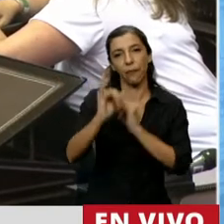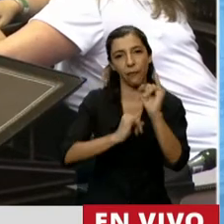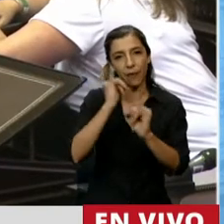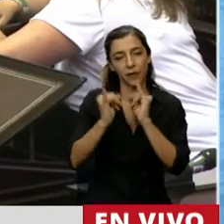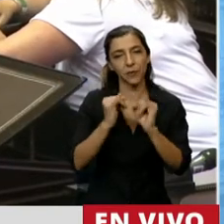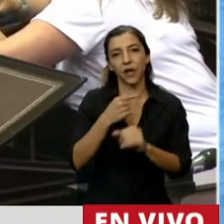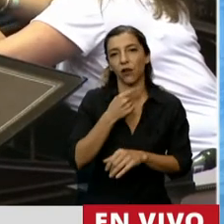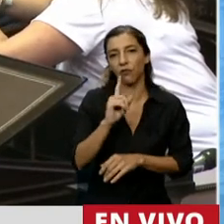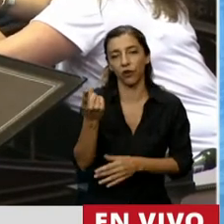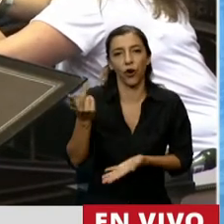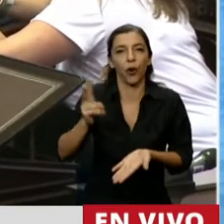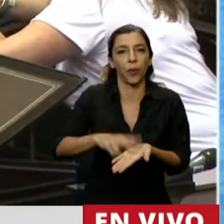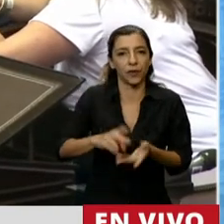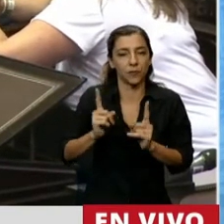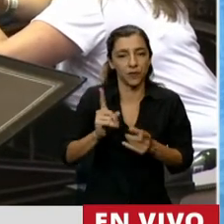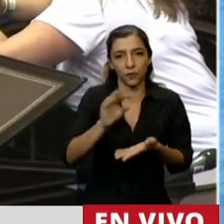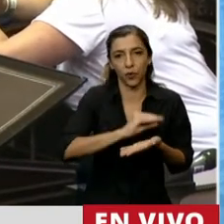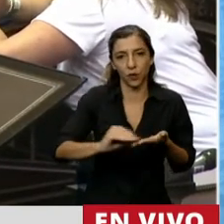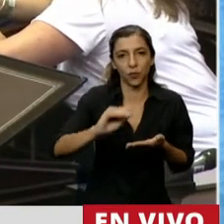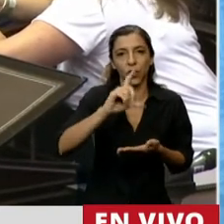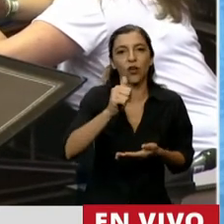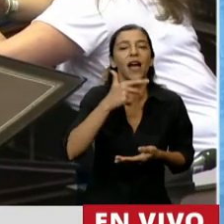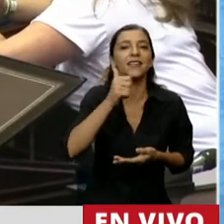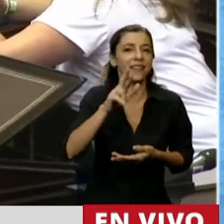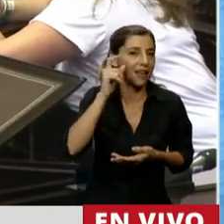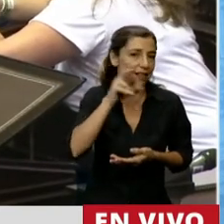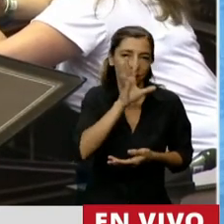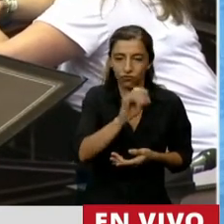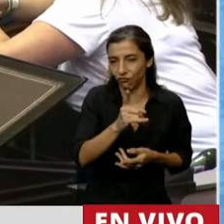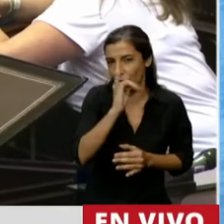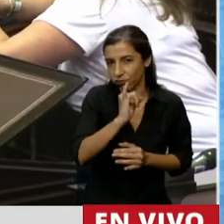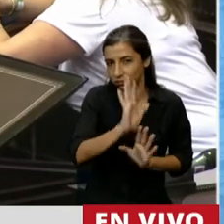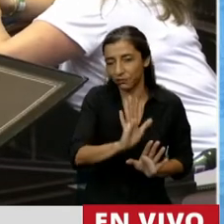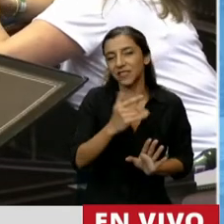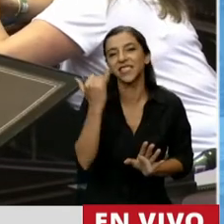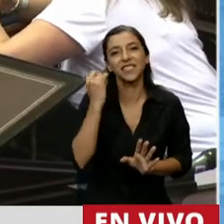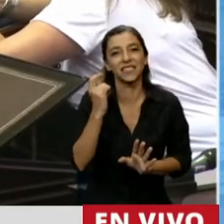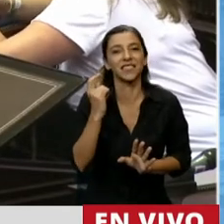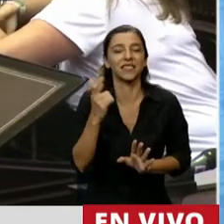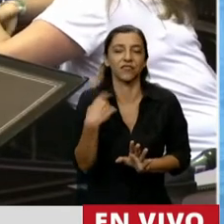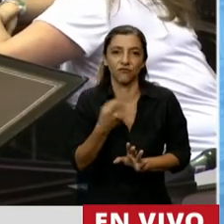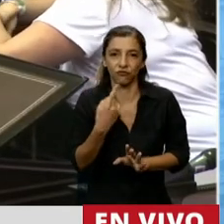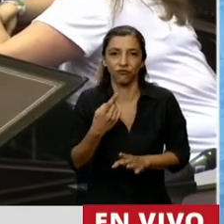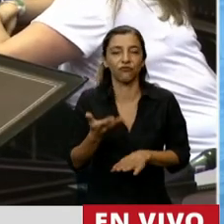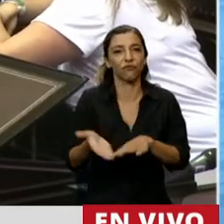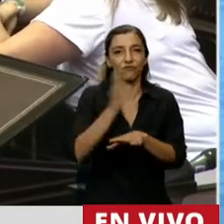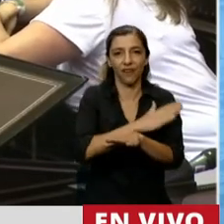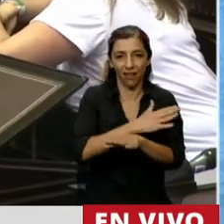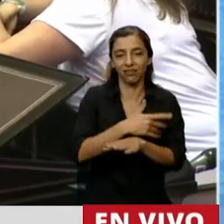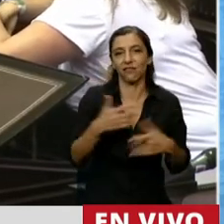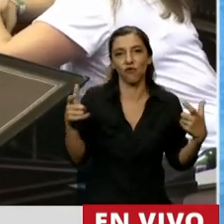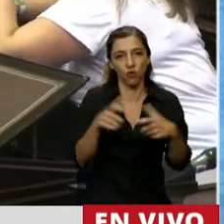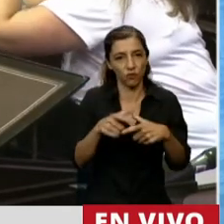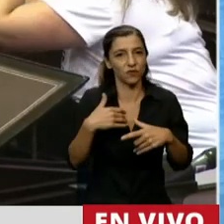ha dicho el diputado Casareto, que forma parte de lo que hemos aprobado en el plenario de